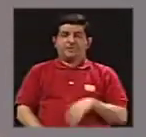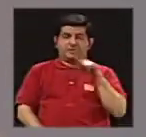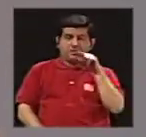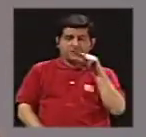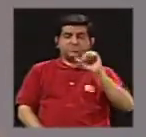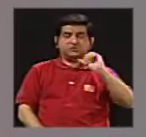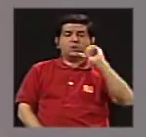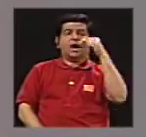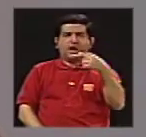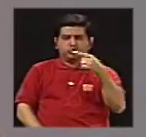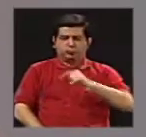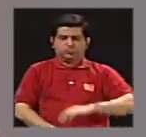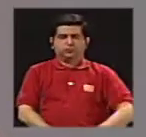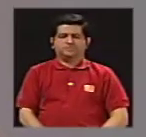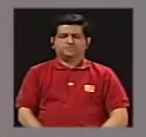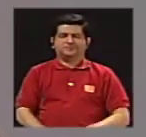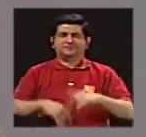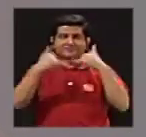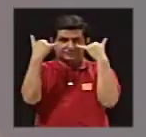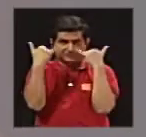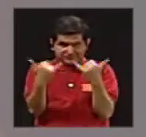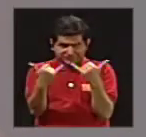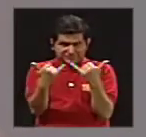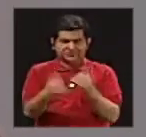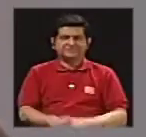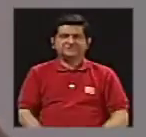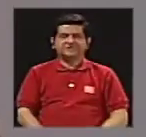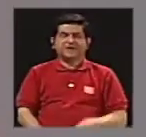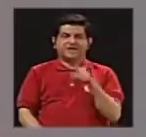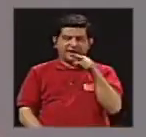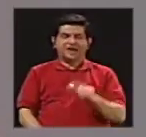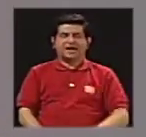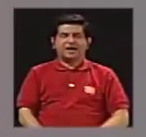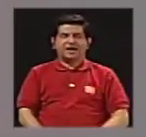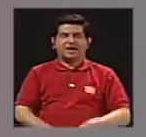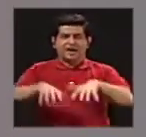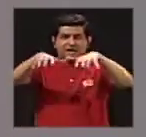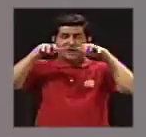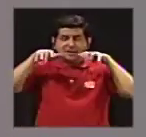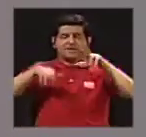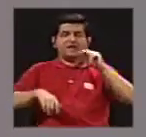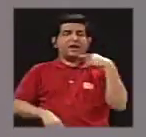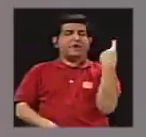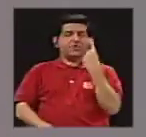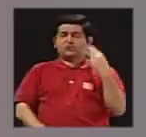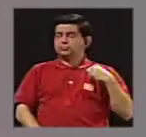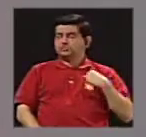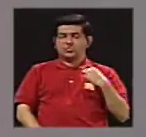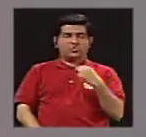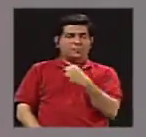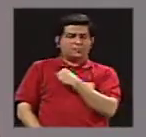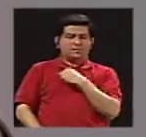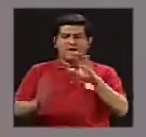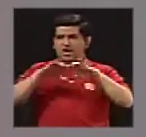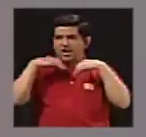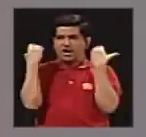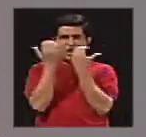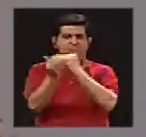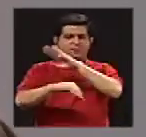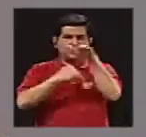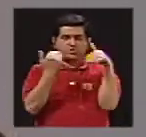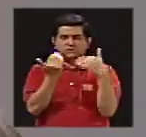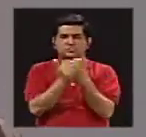agosto eh una vez que que pasa el plenario ahí ya no van a estar solo los miembros de la comisión hablar sino todos los